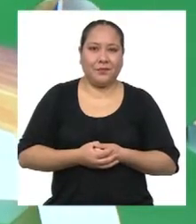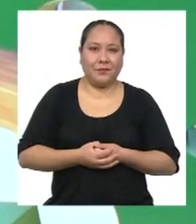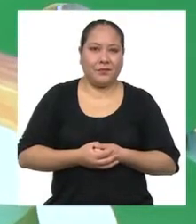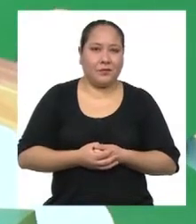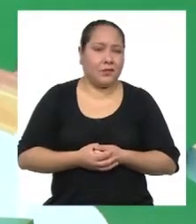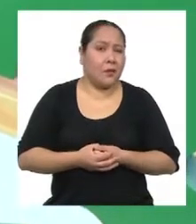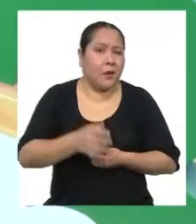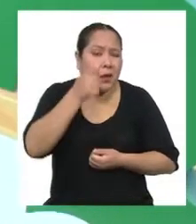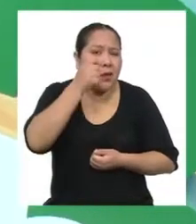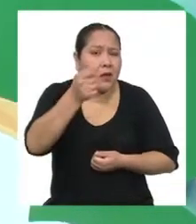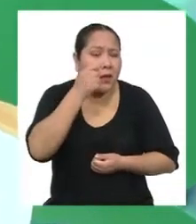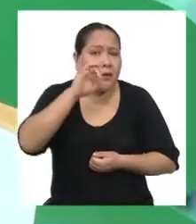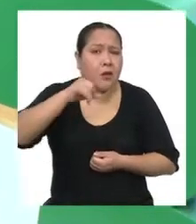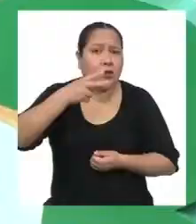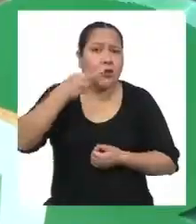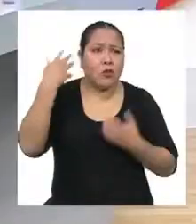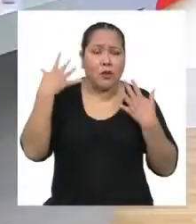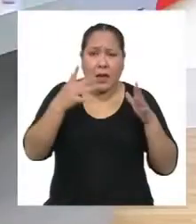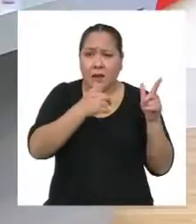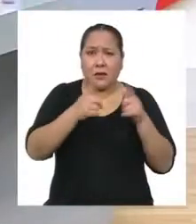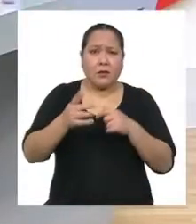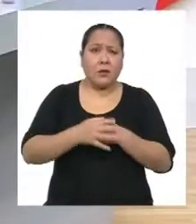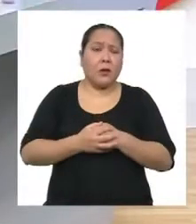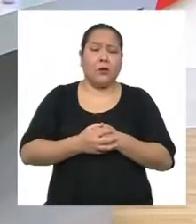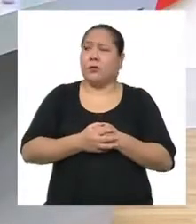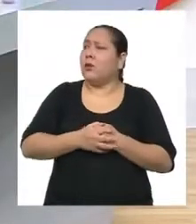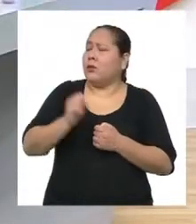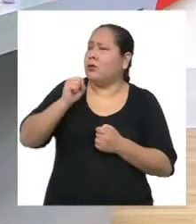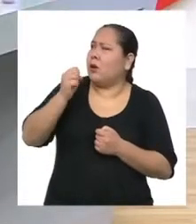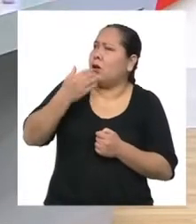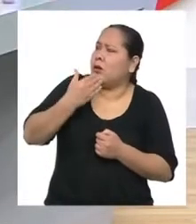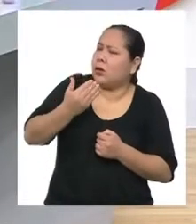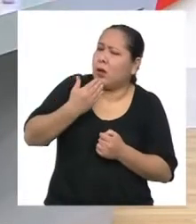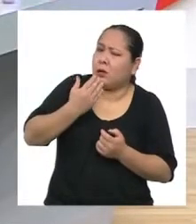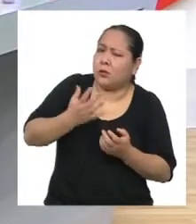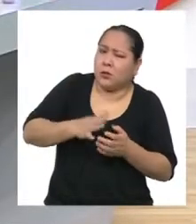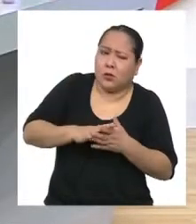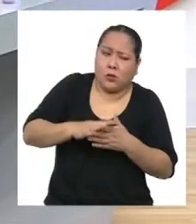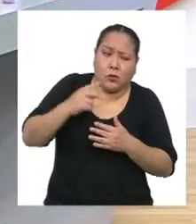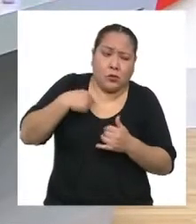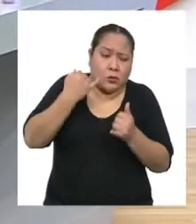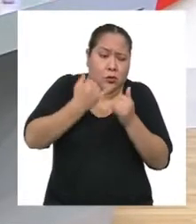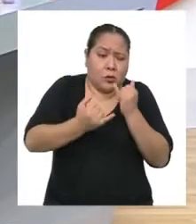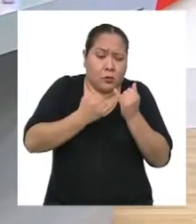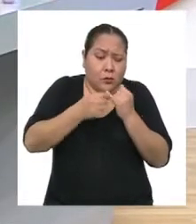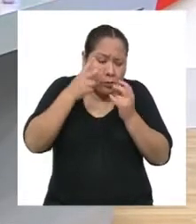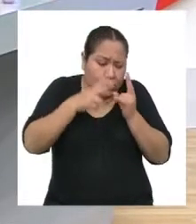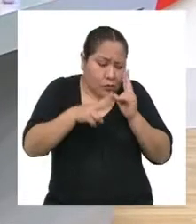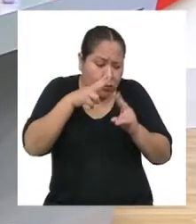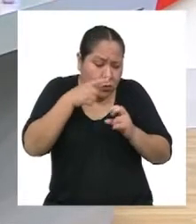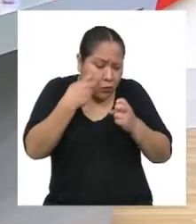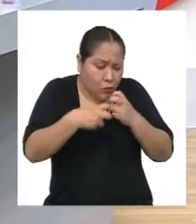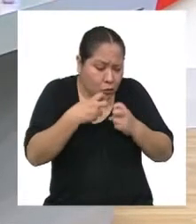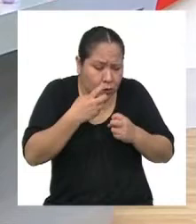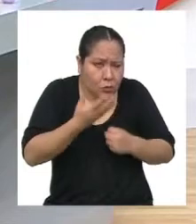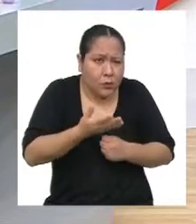Detective John, ya estamos al aire. Sí, gracias. Solo estaba terminando de revisar un caso.